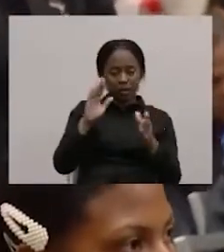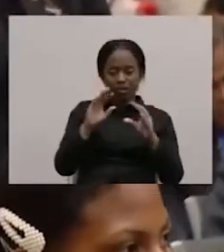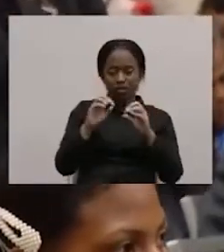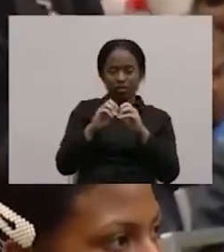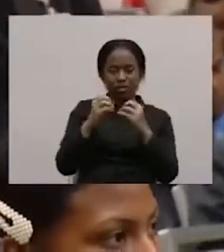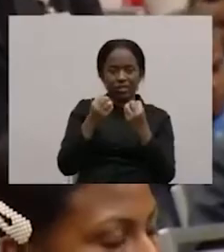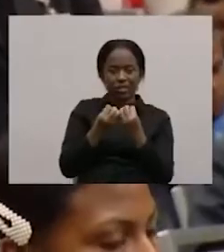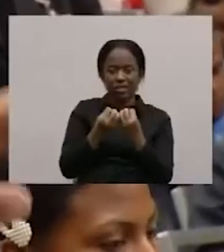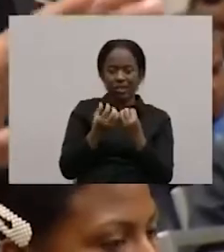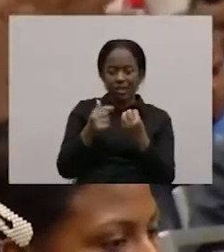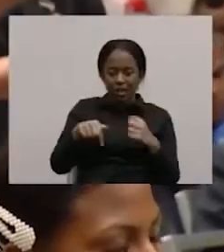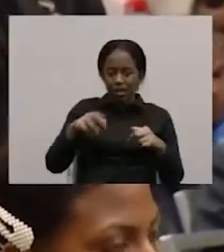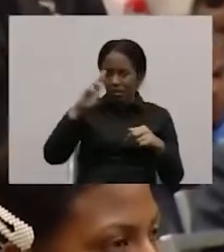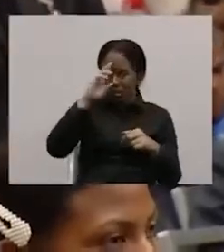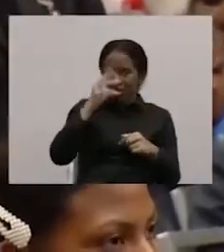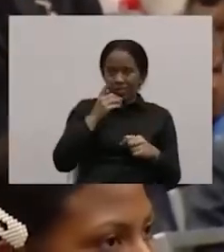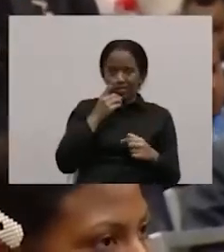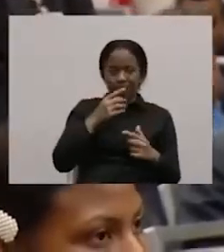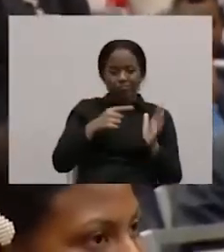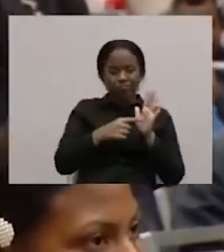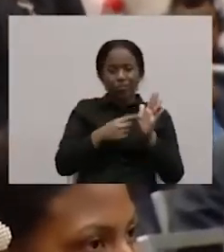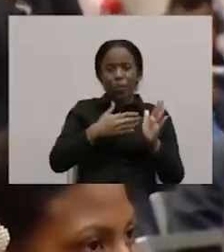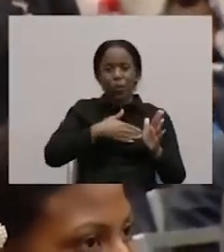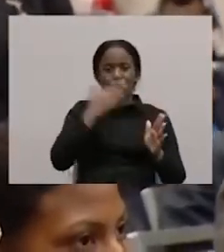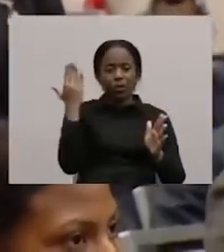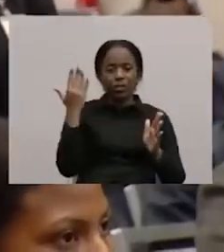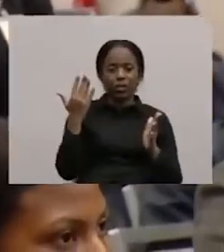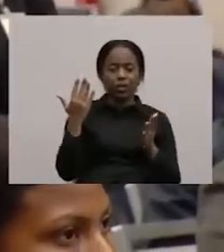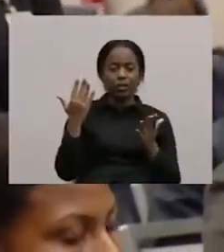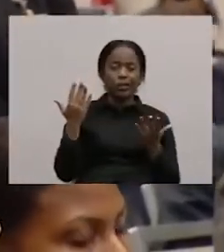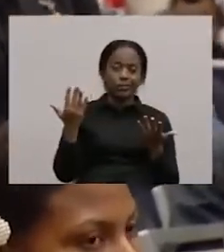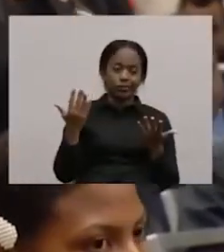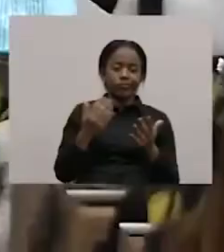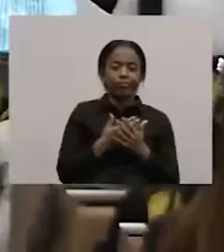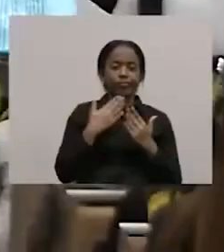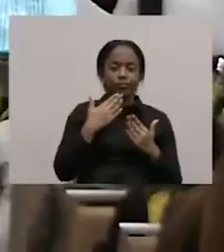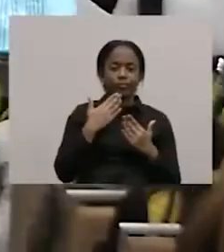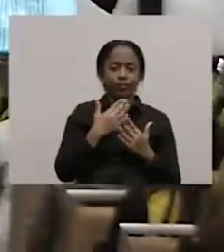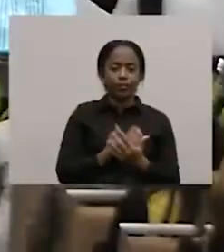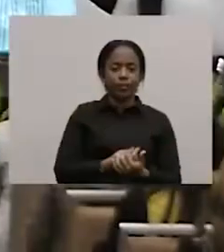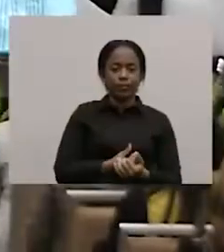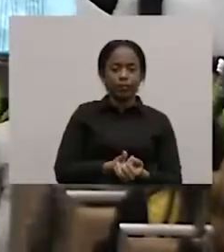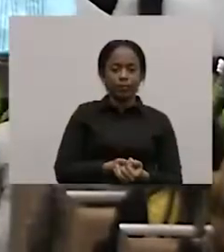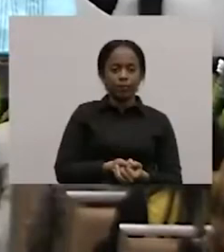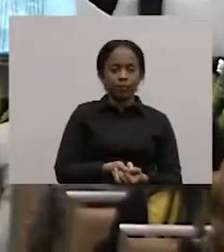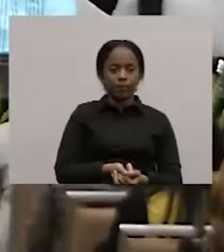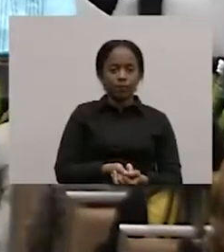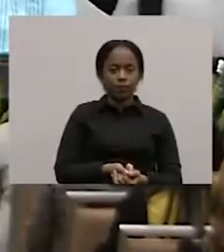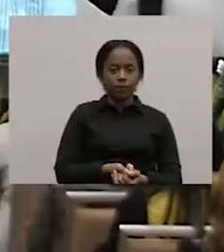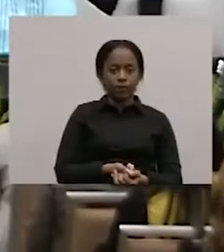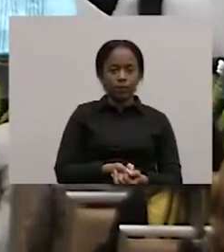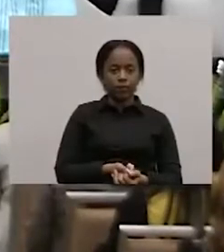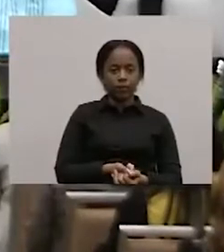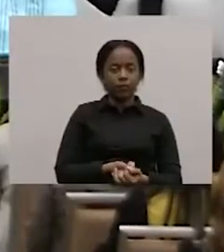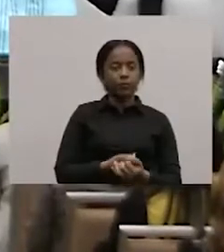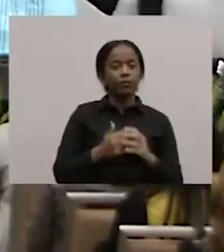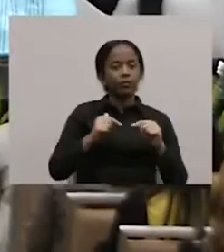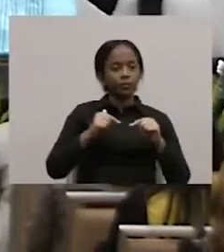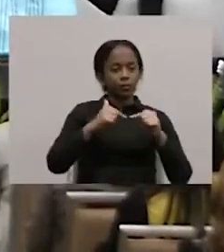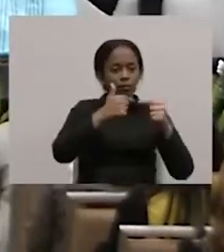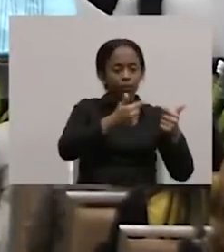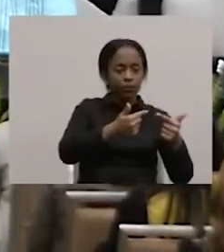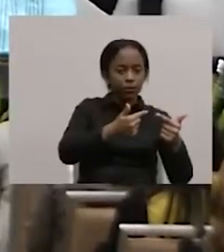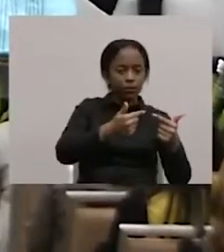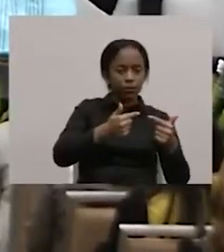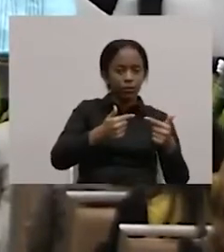en la República Dominicana. Y así ha sido. Gracias. Bien, gracias. Vamos a darle la participación